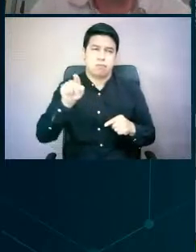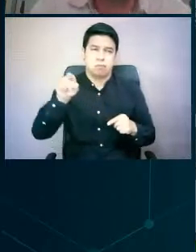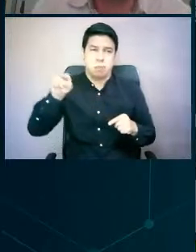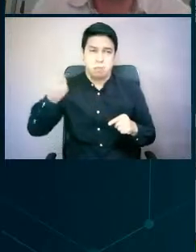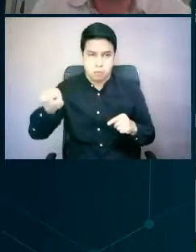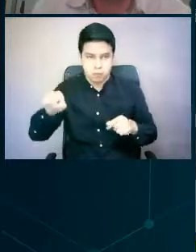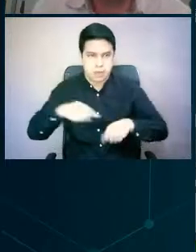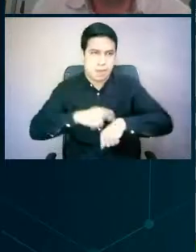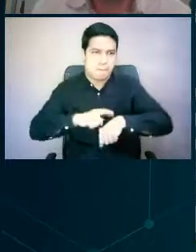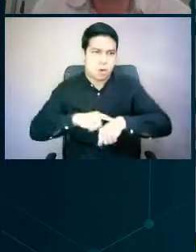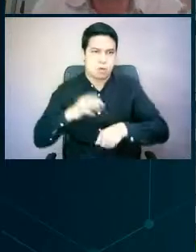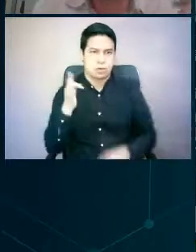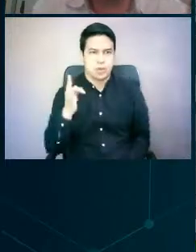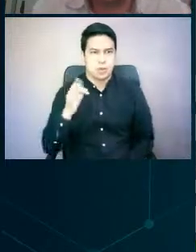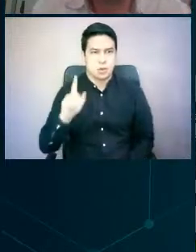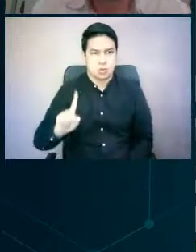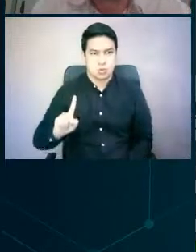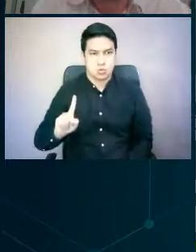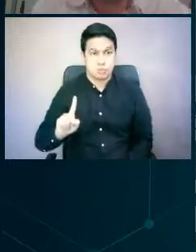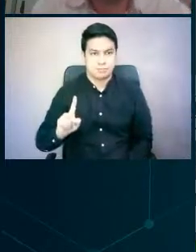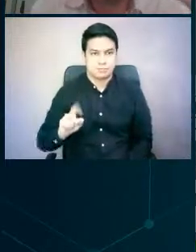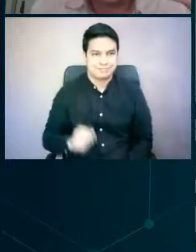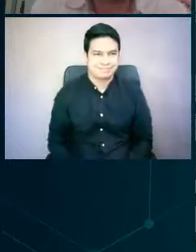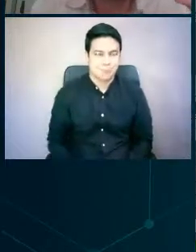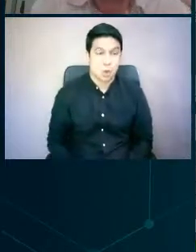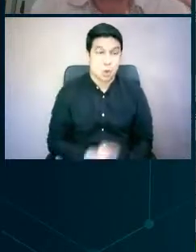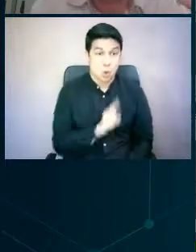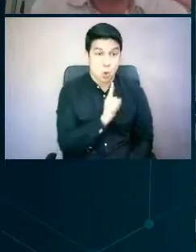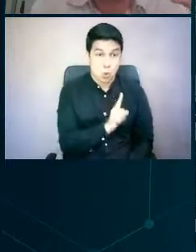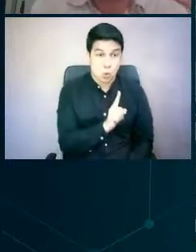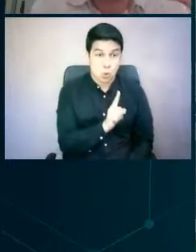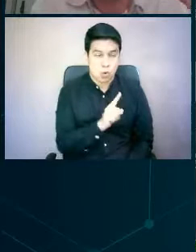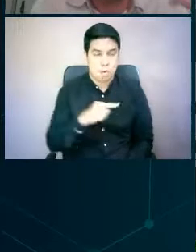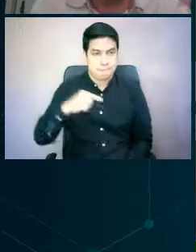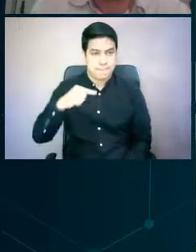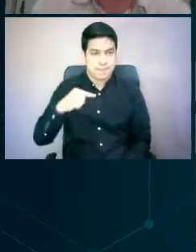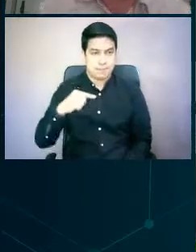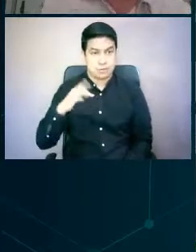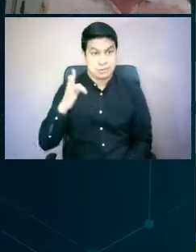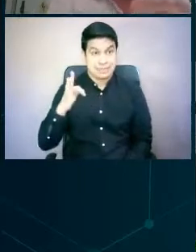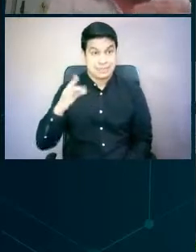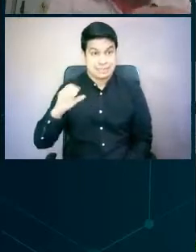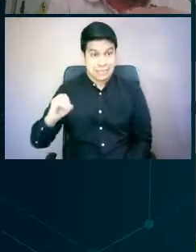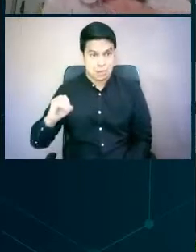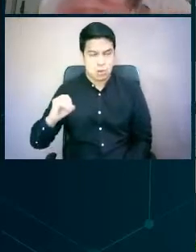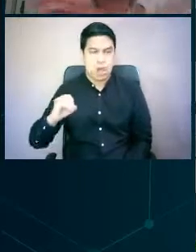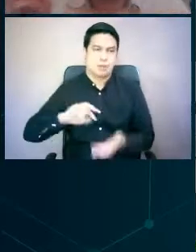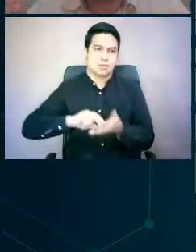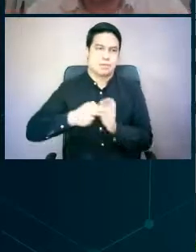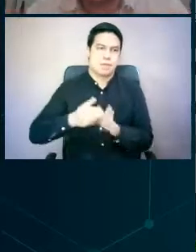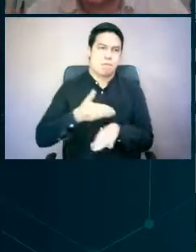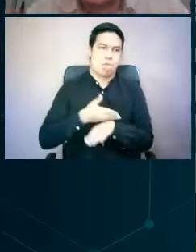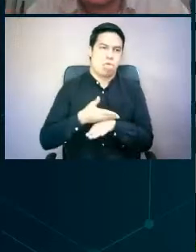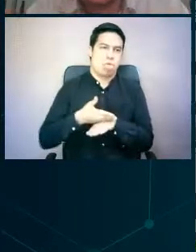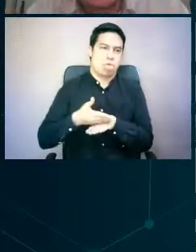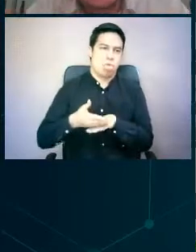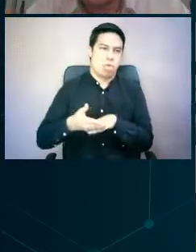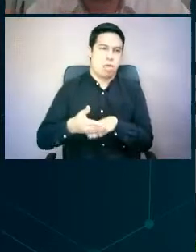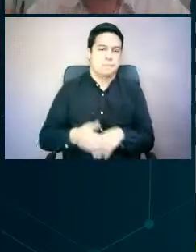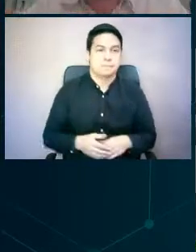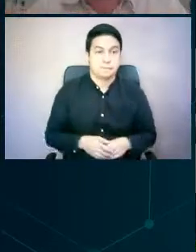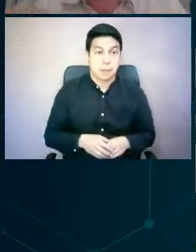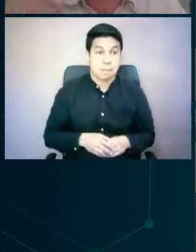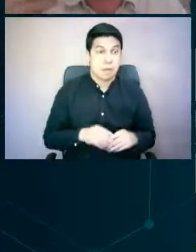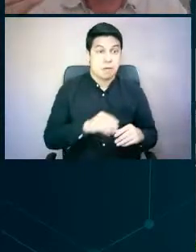Entonces, la diferencia T1 menos T0 es el retardo o la latencia del canal. Una vez llega ese paquete al extremo